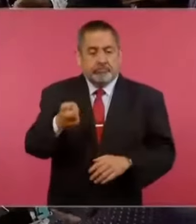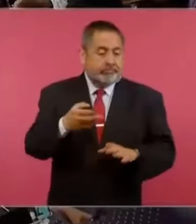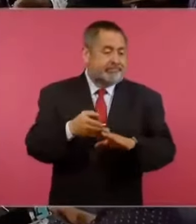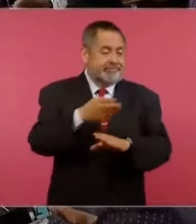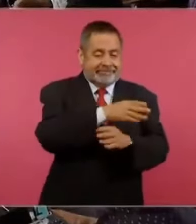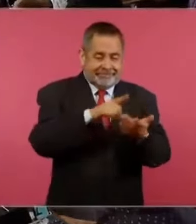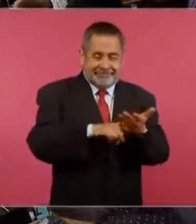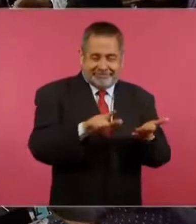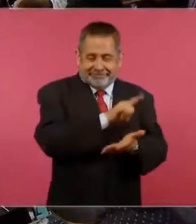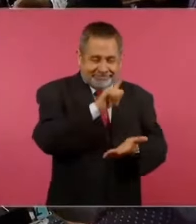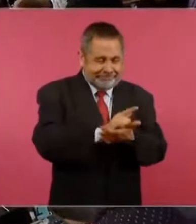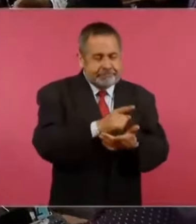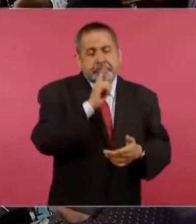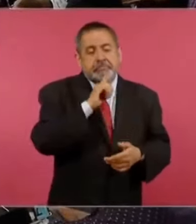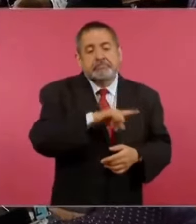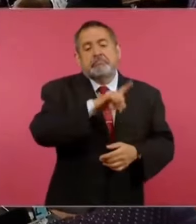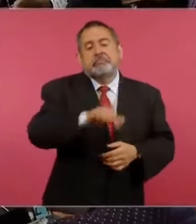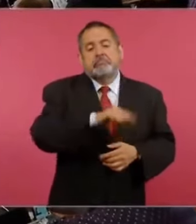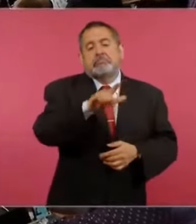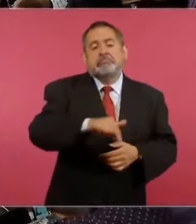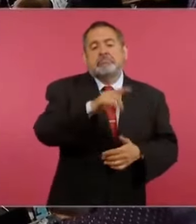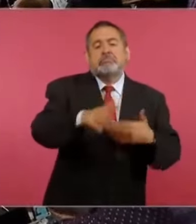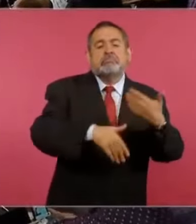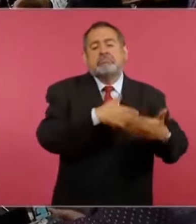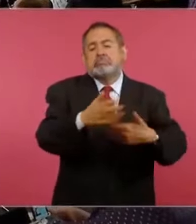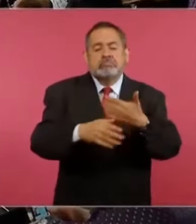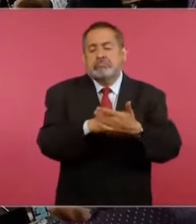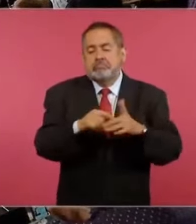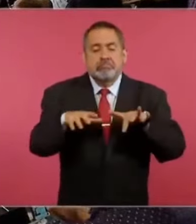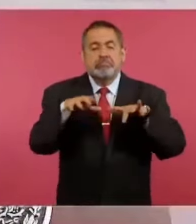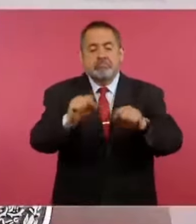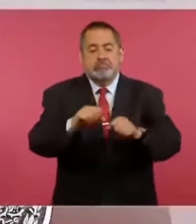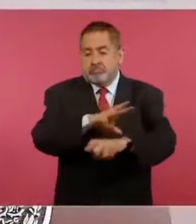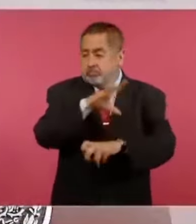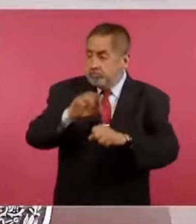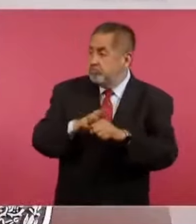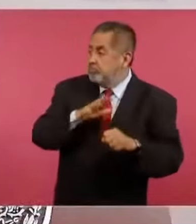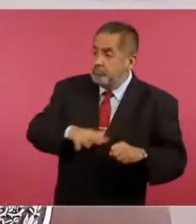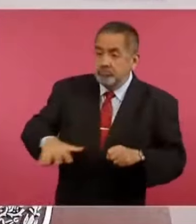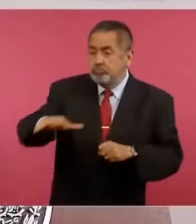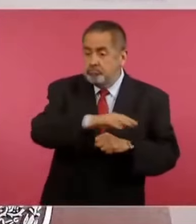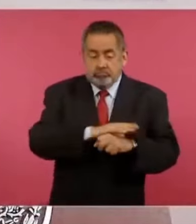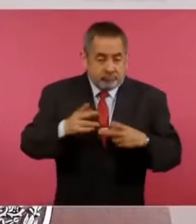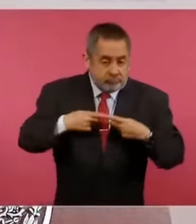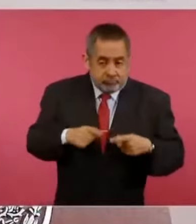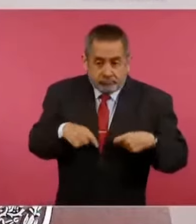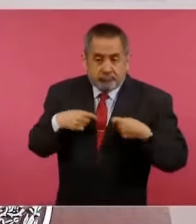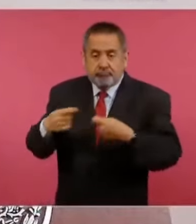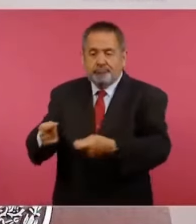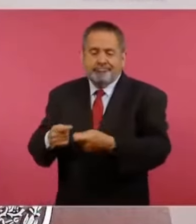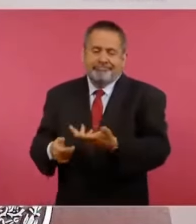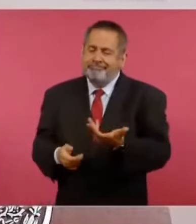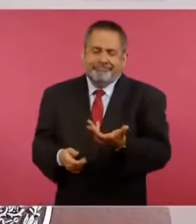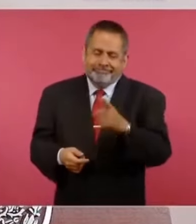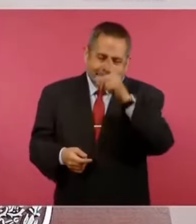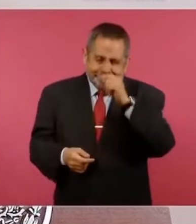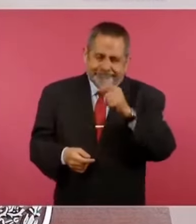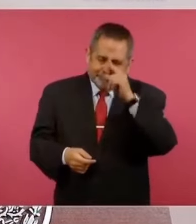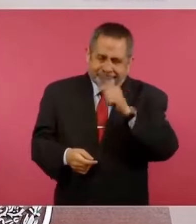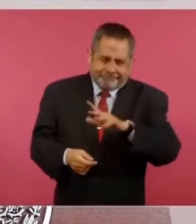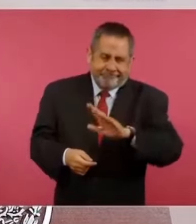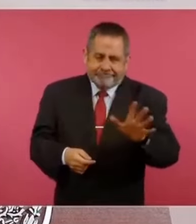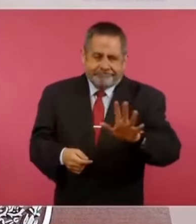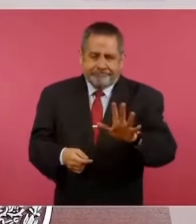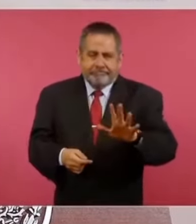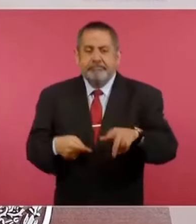hoy la ley, pues nunca se iba a lograr alcanzar a todas estas cuentas no reclamadas e inactivas que